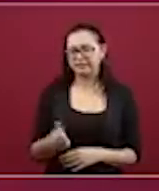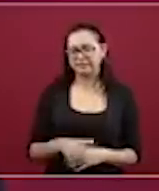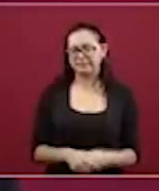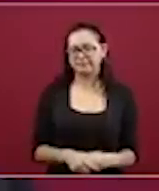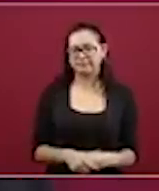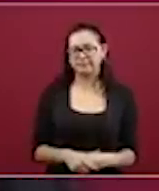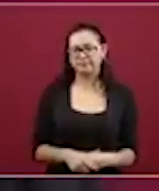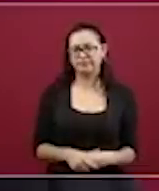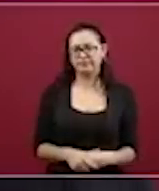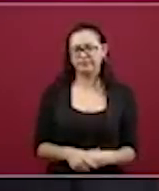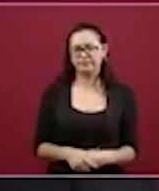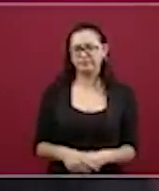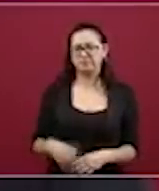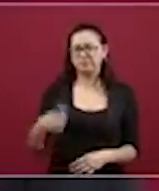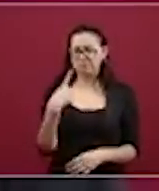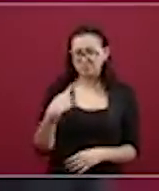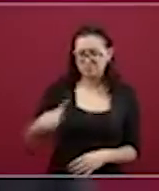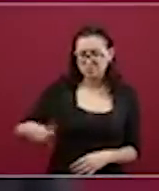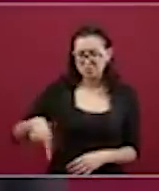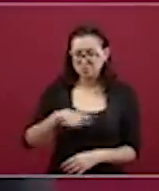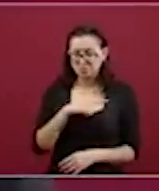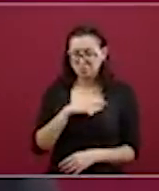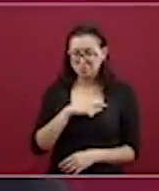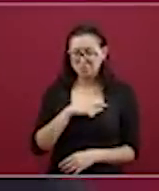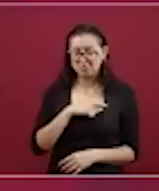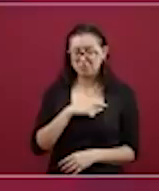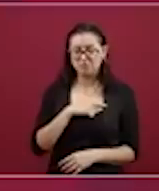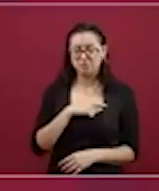que nosotros no somos